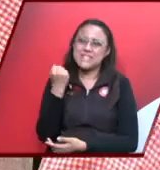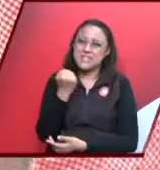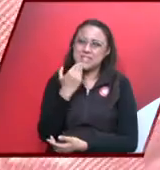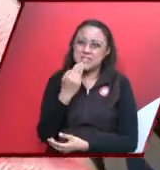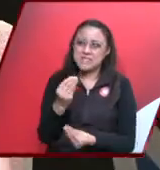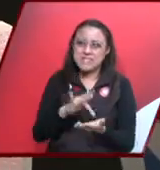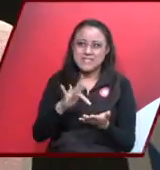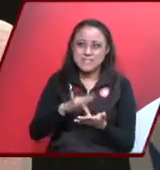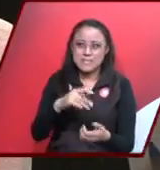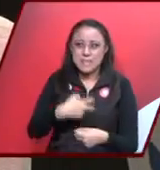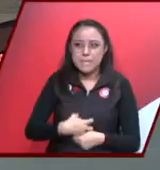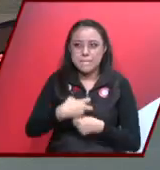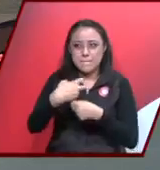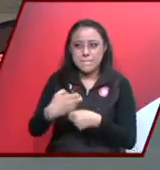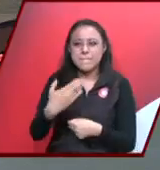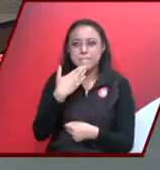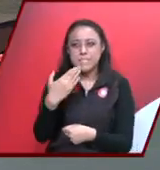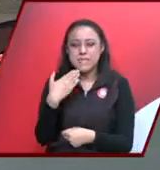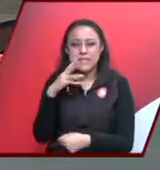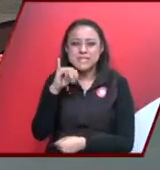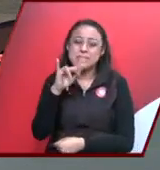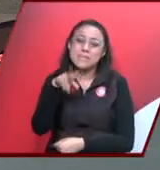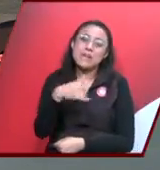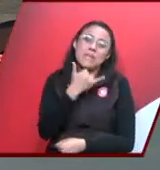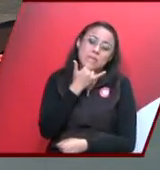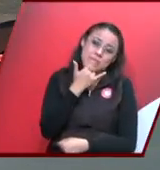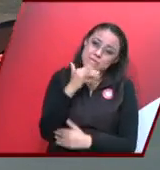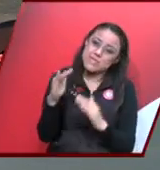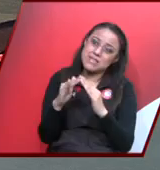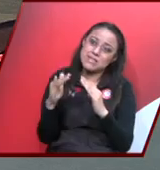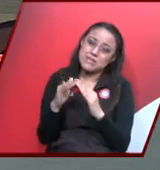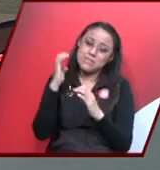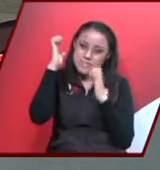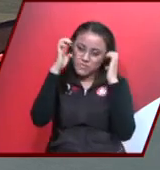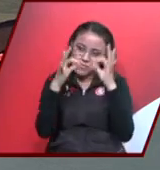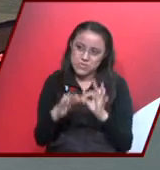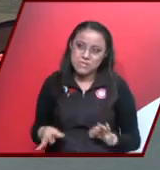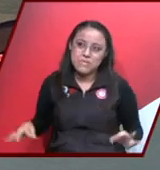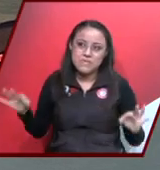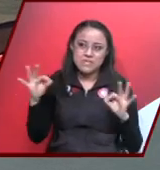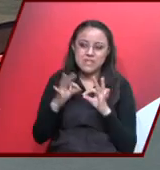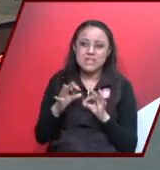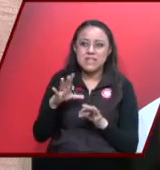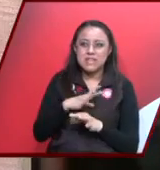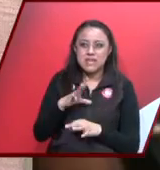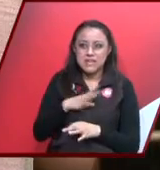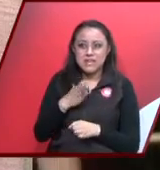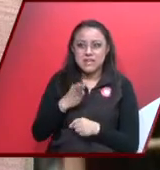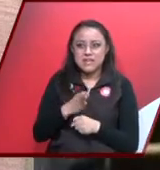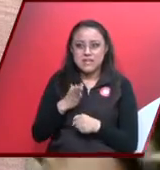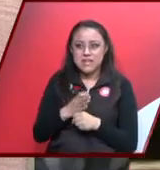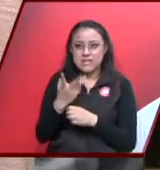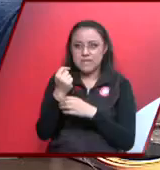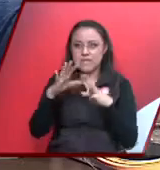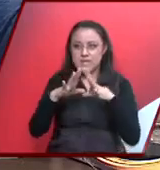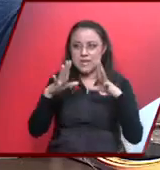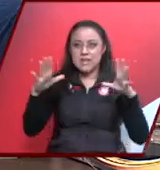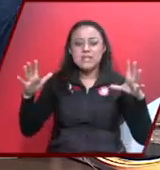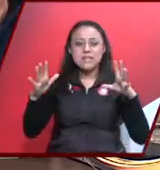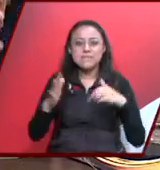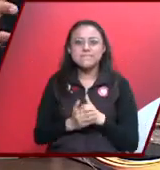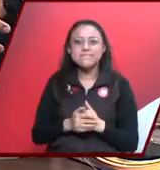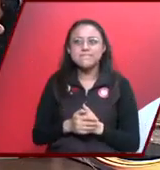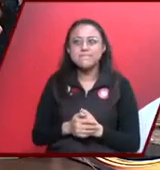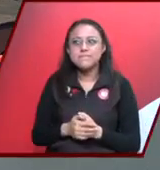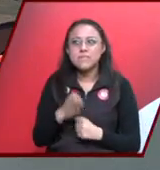Y gracias por la invitación. Gracias, hombre. Encantado de estar aquí. Sí, compadre, sí voy a estar en casa. Tengo un evento importante. Tengo un... Ahí pones personal. Tu pantallota. Ahí la pones. No,